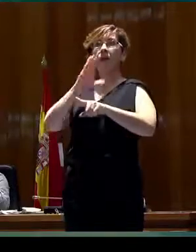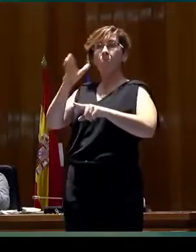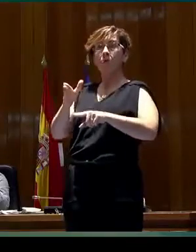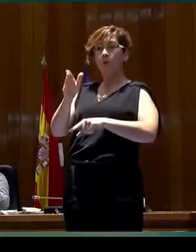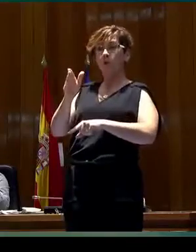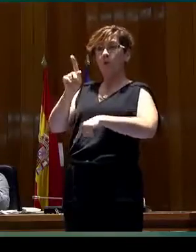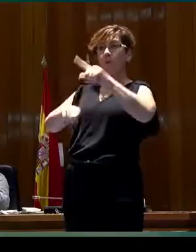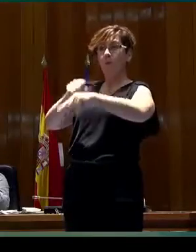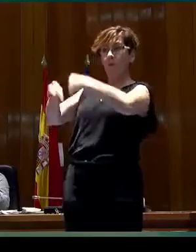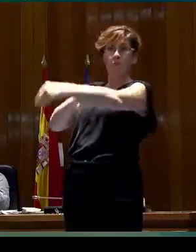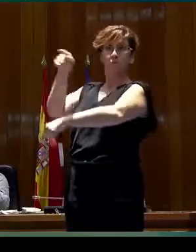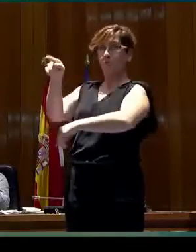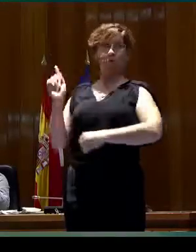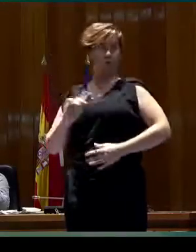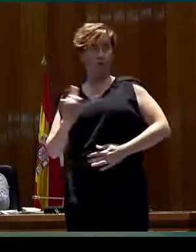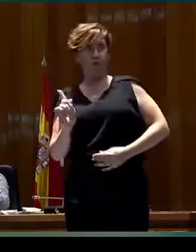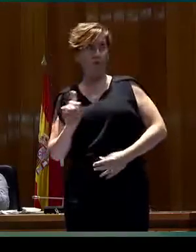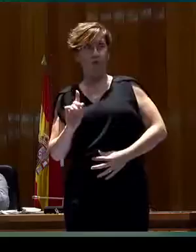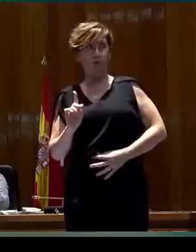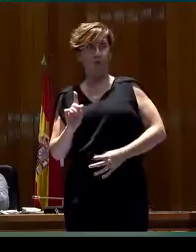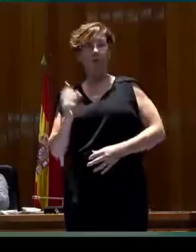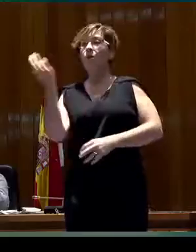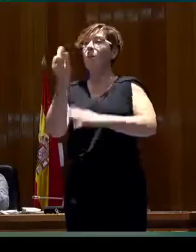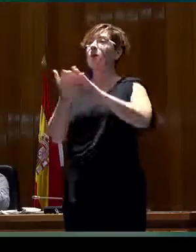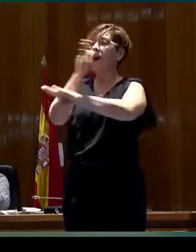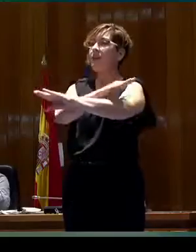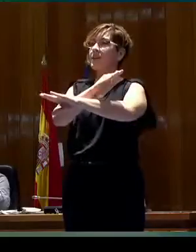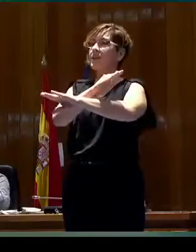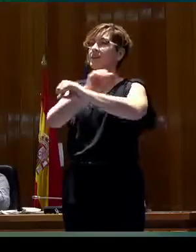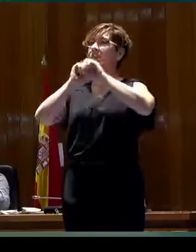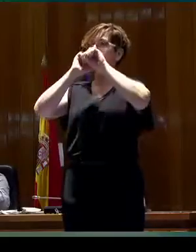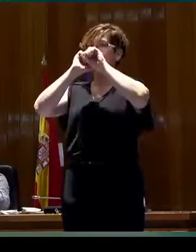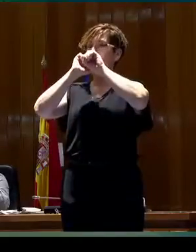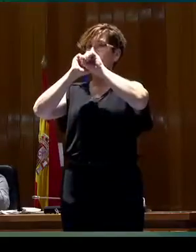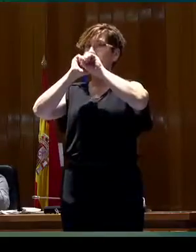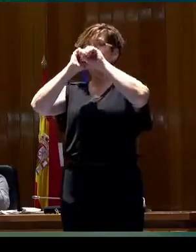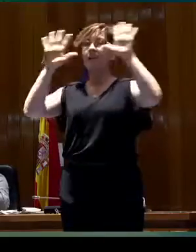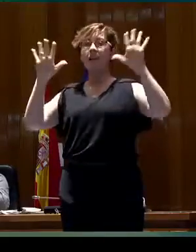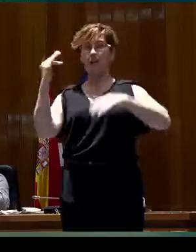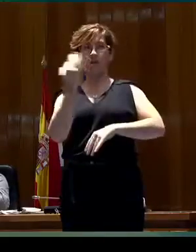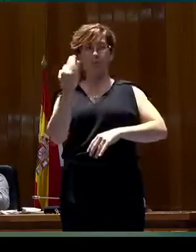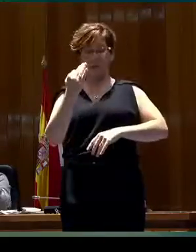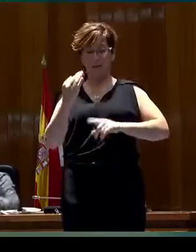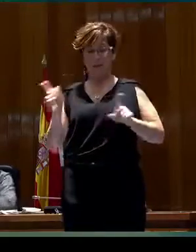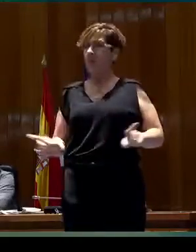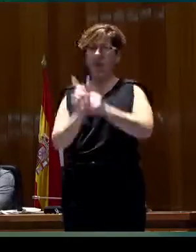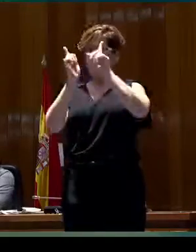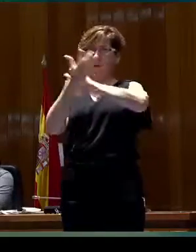creemos necesario tener claro que ambas, tanto